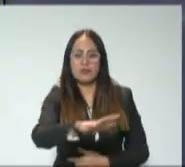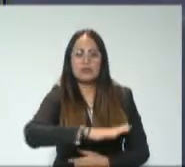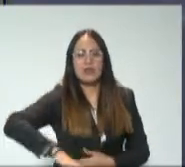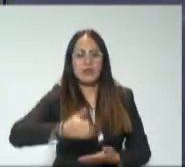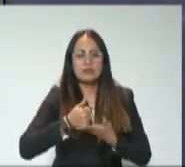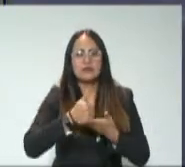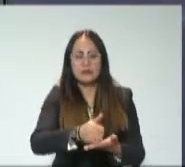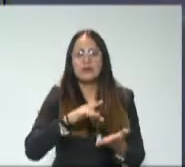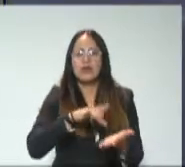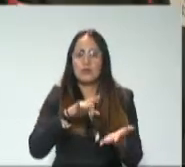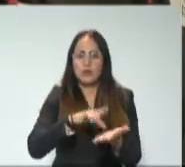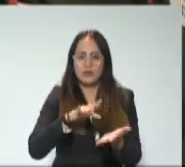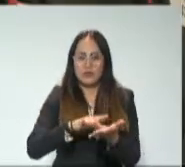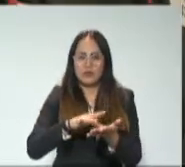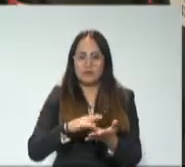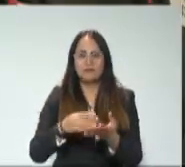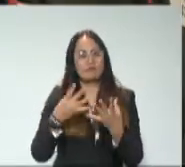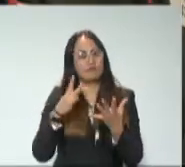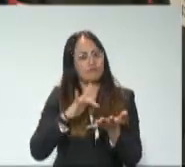Muchas